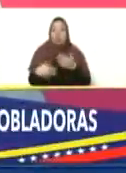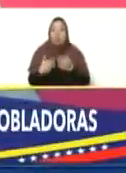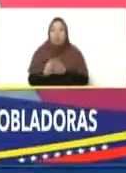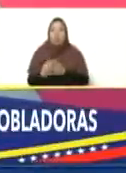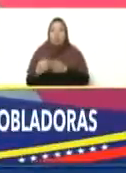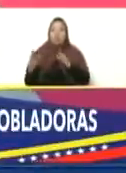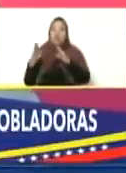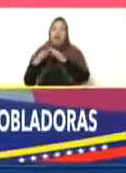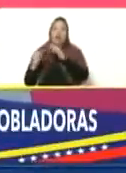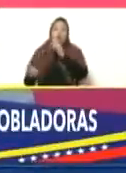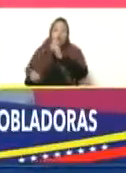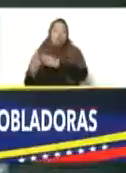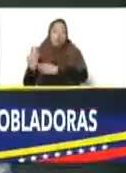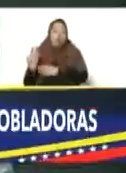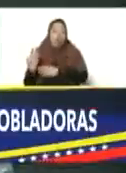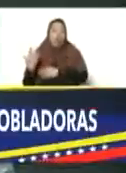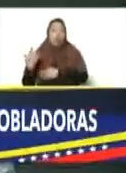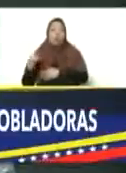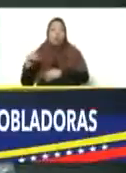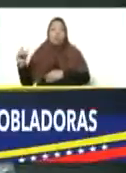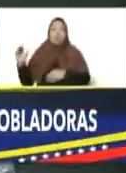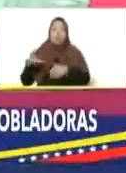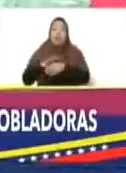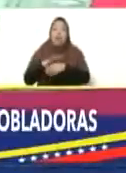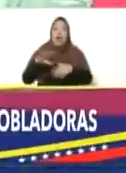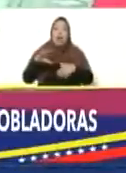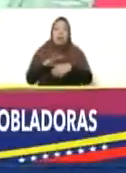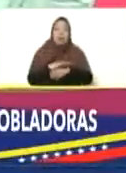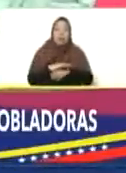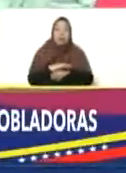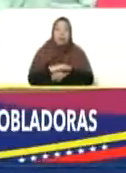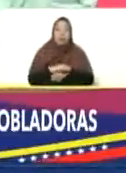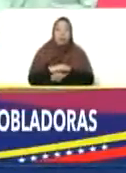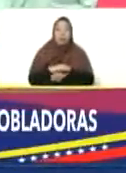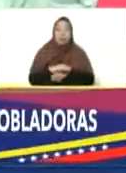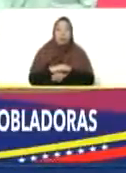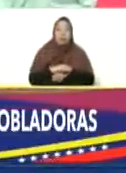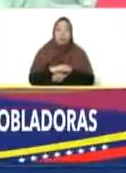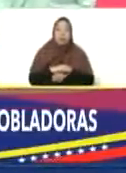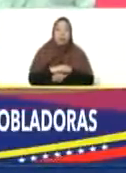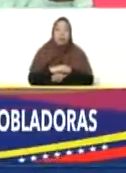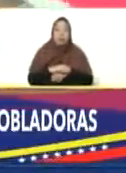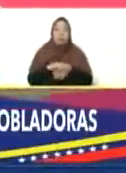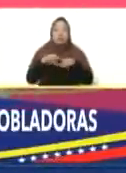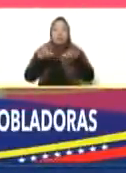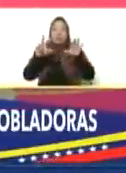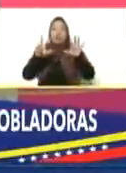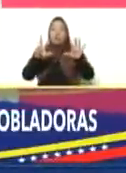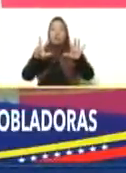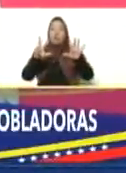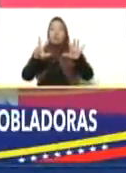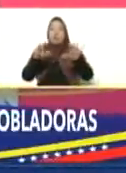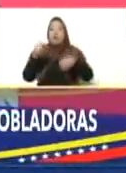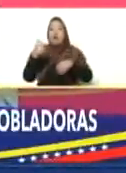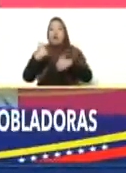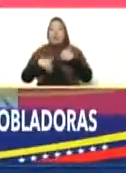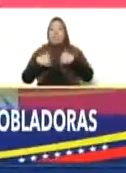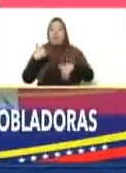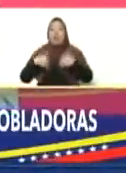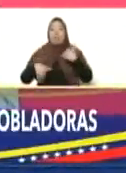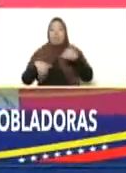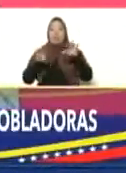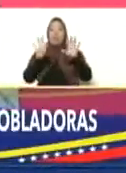miraflores y llegó el martes era martes iraida era martes 8 era miércoles